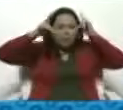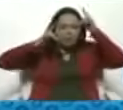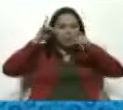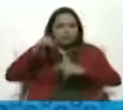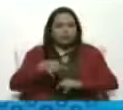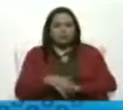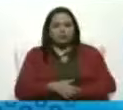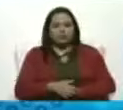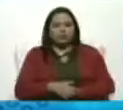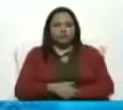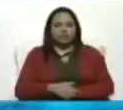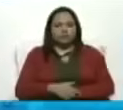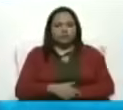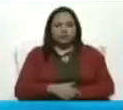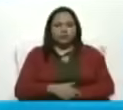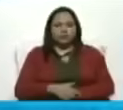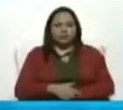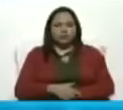demonios!